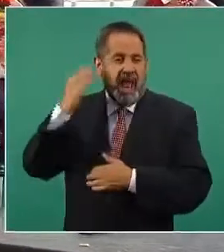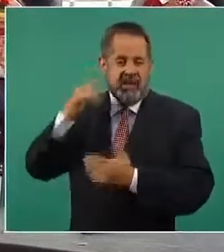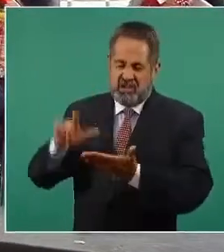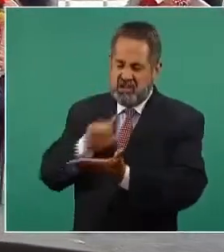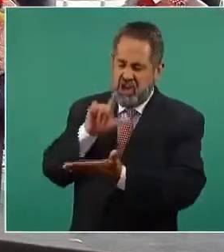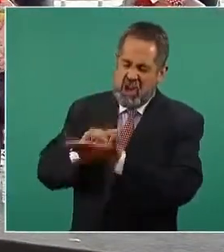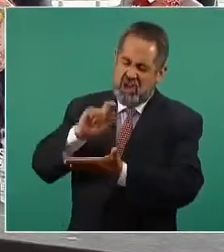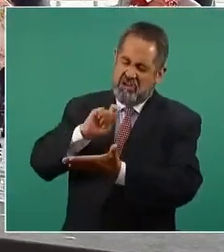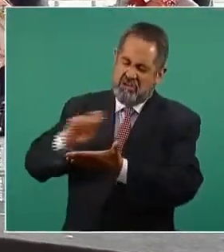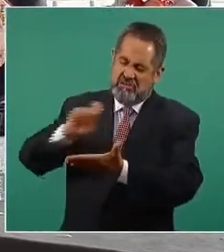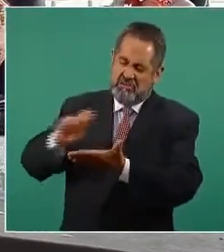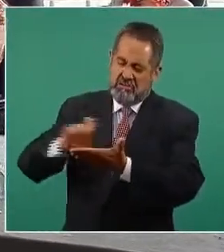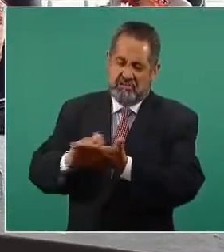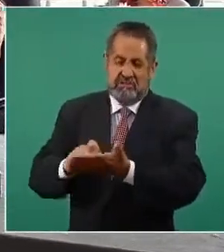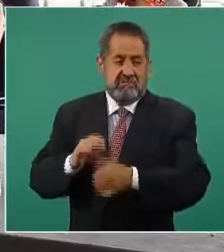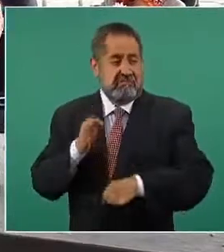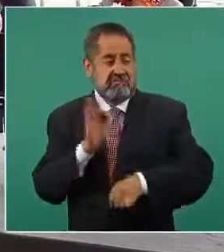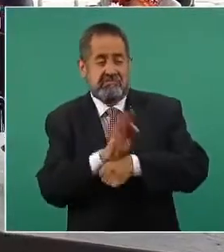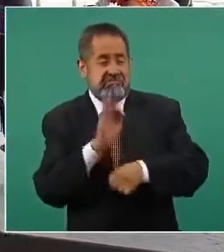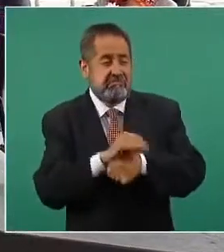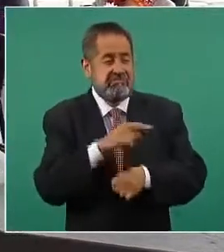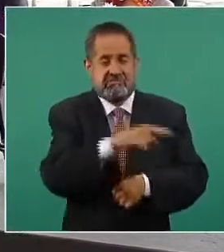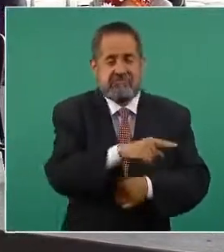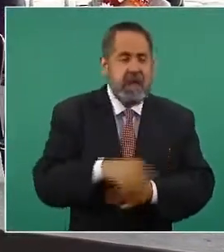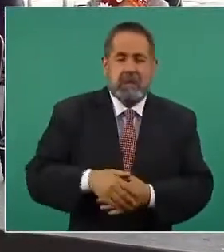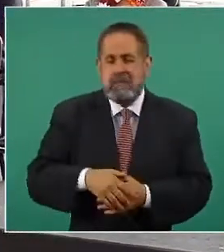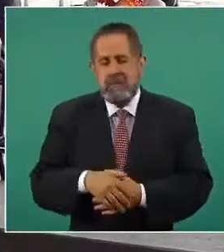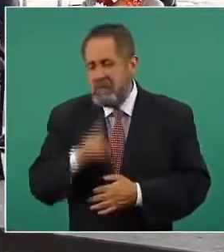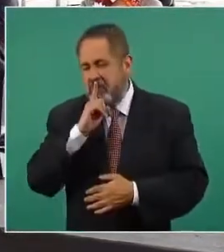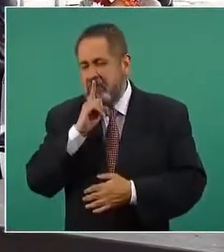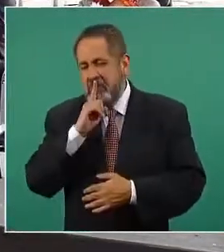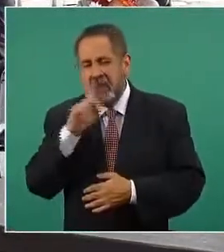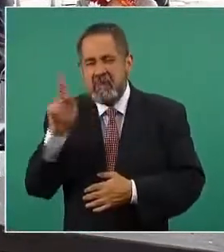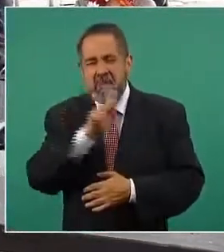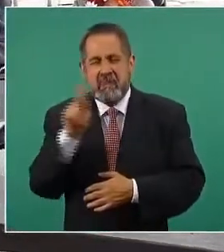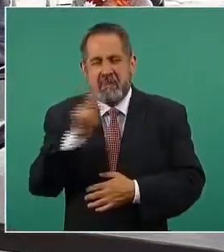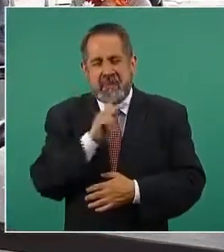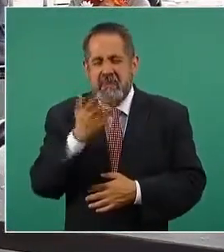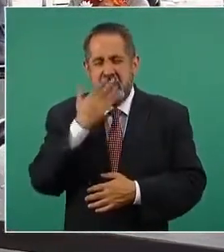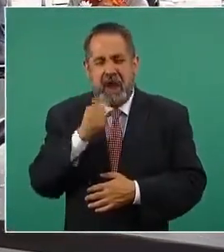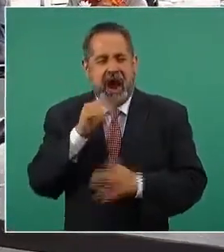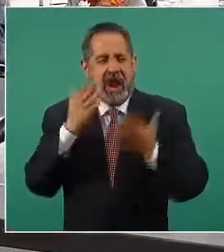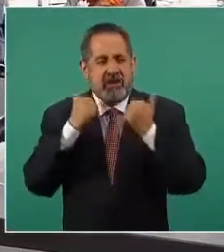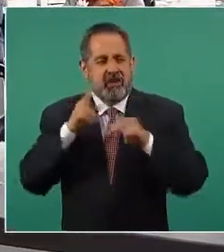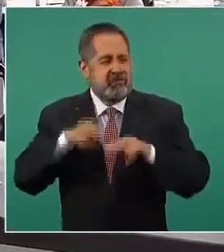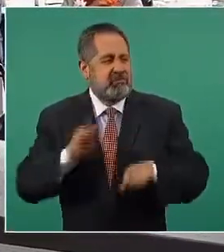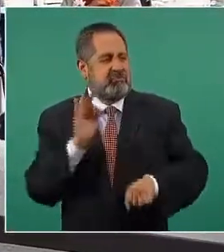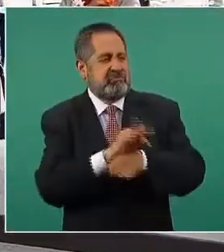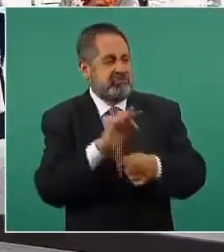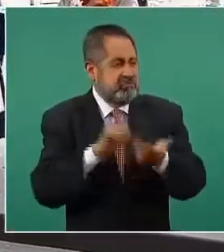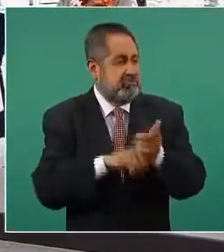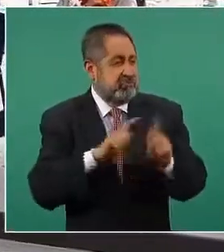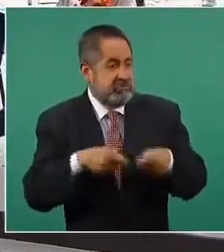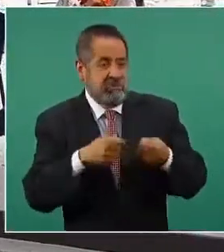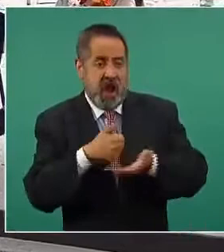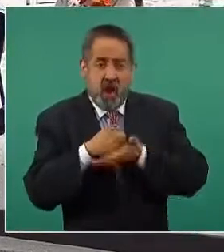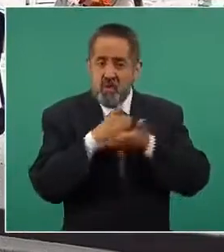expidieron para protegerlos siempre fueron letra muerta una quimera